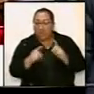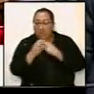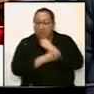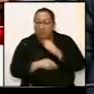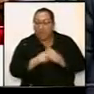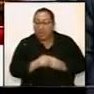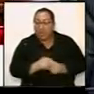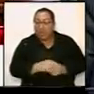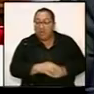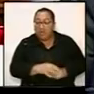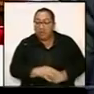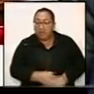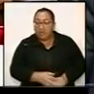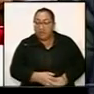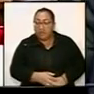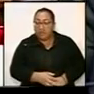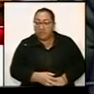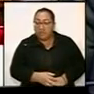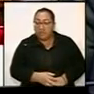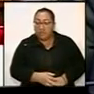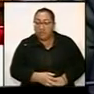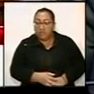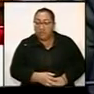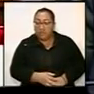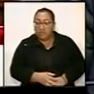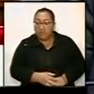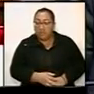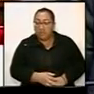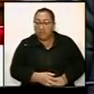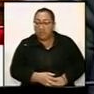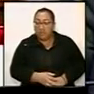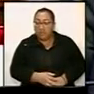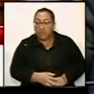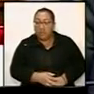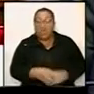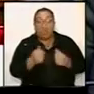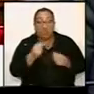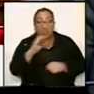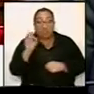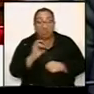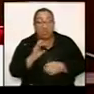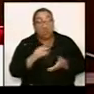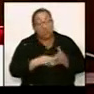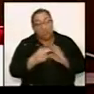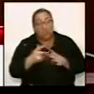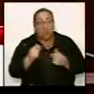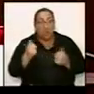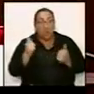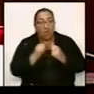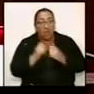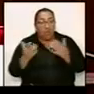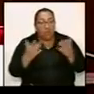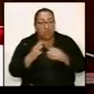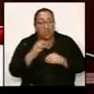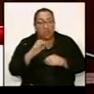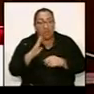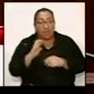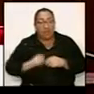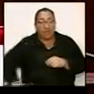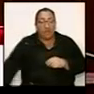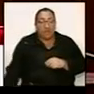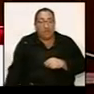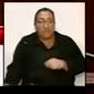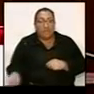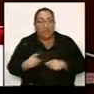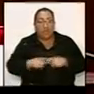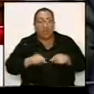del hemisferio, que bueno, es un porcentaje con referencia a la comparación del PBI de la